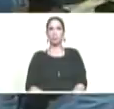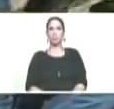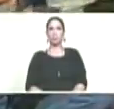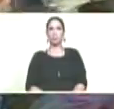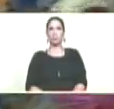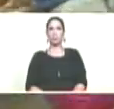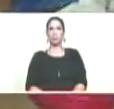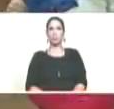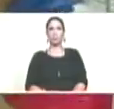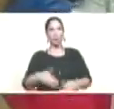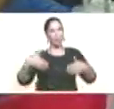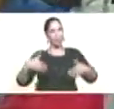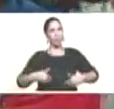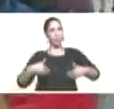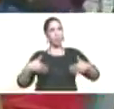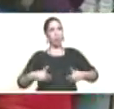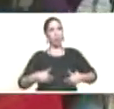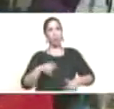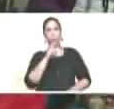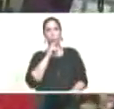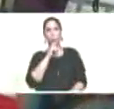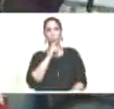Es un esfuerzo complejo,